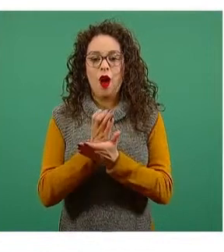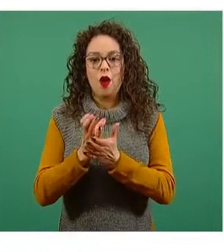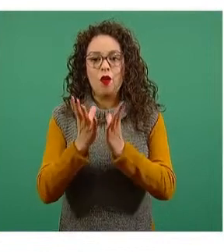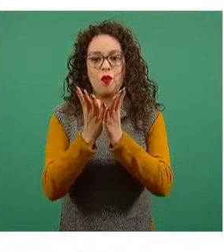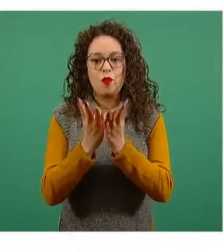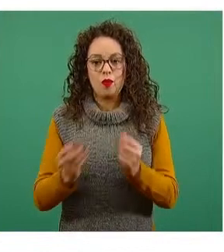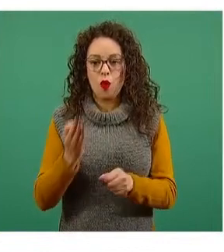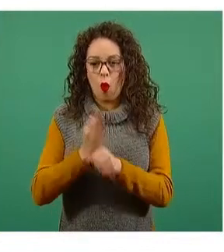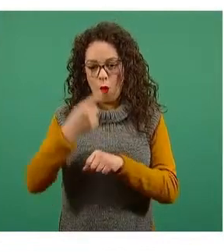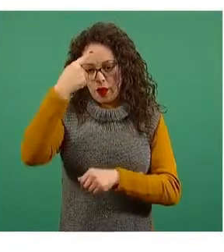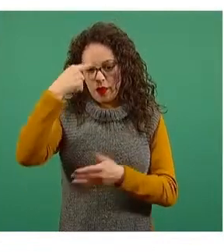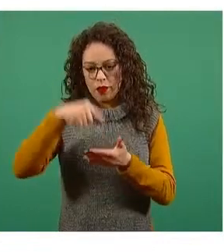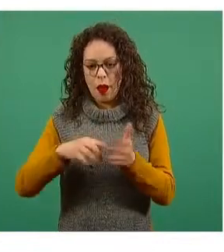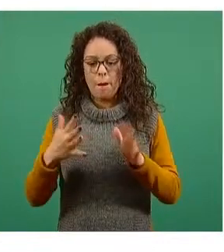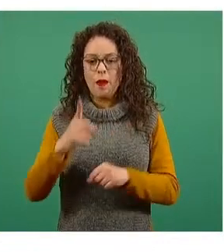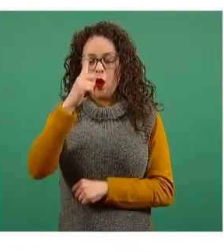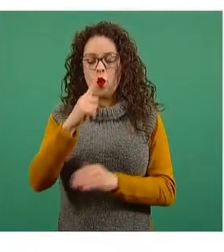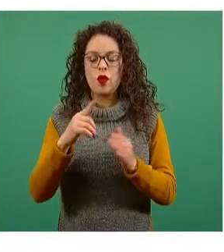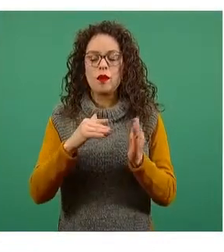sean